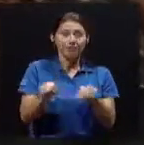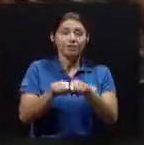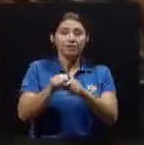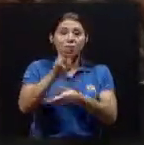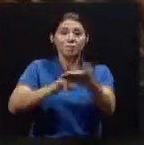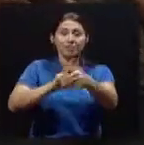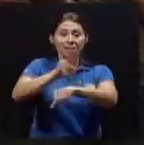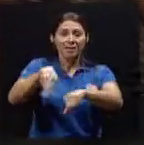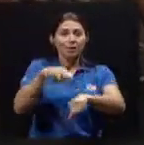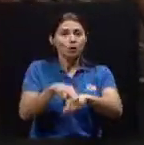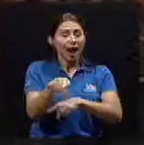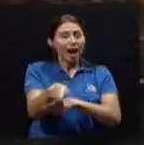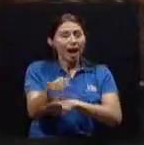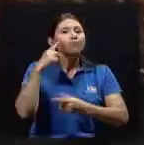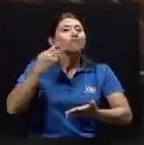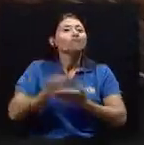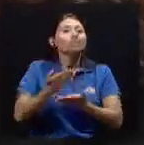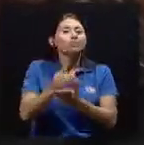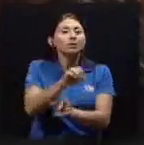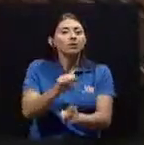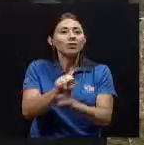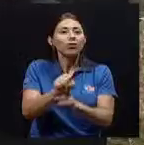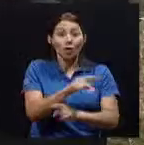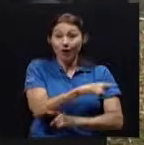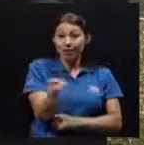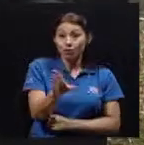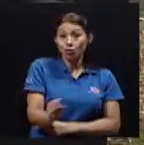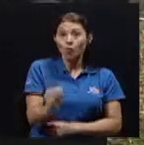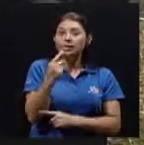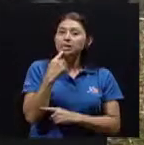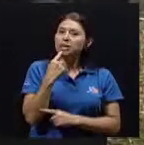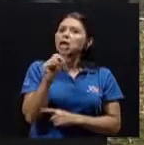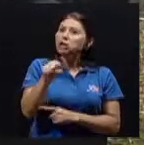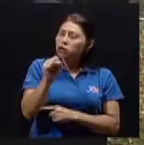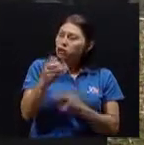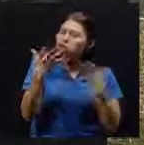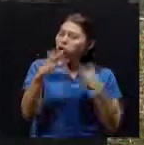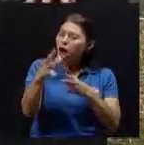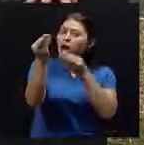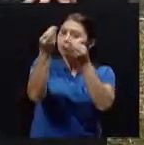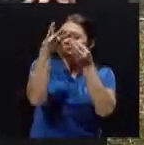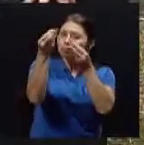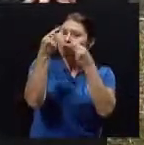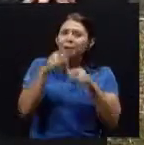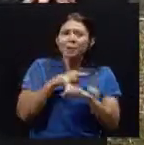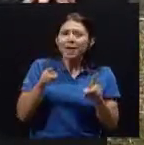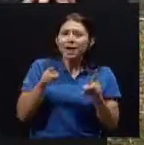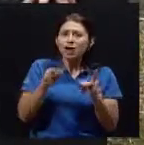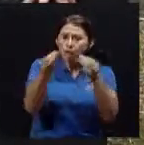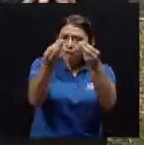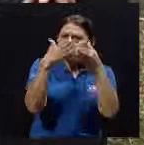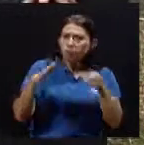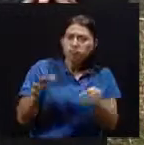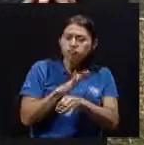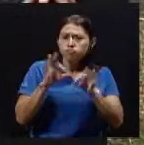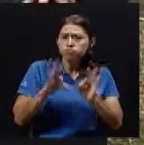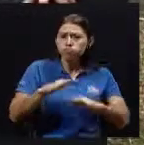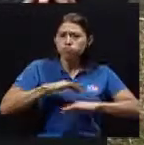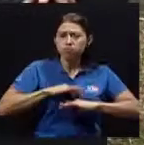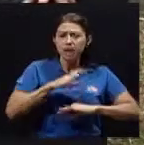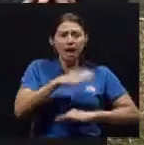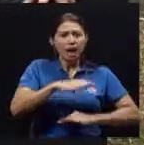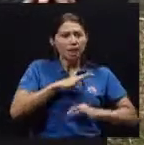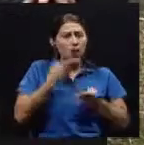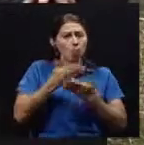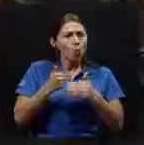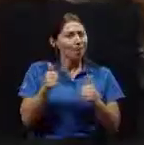Universidad Nacional también evidencian esa situación, ¿verdad? De que ellos dicen, yo tengo información, pero no es la de mejor calidad o